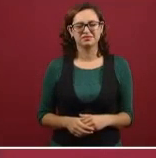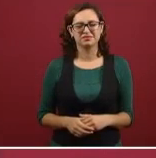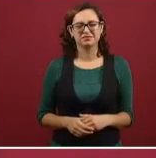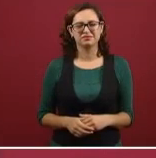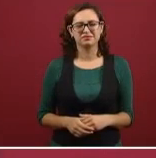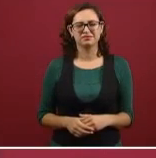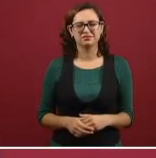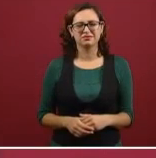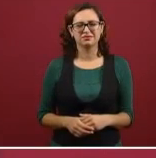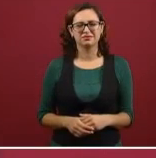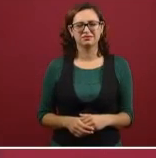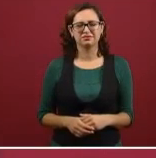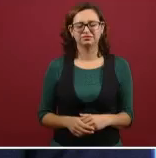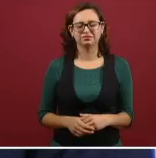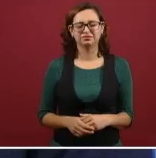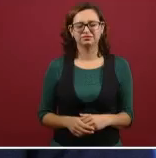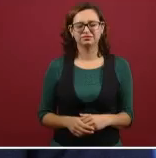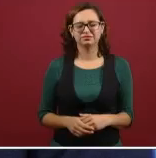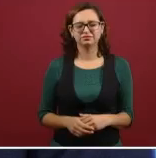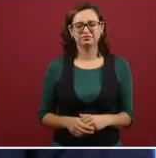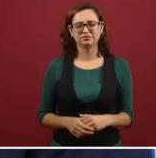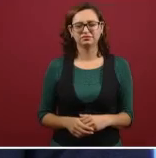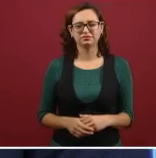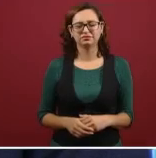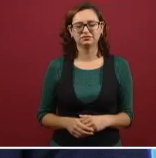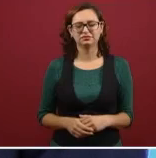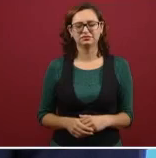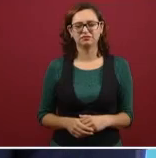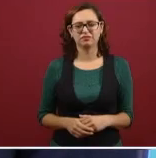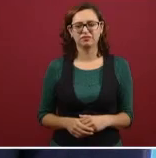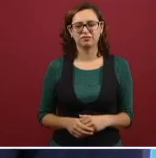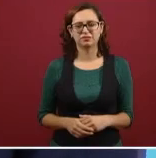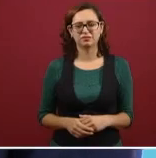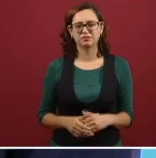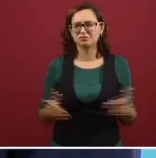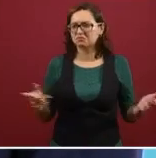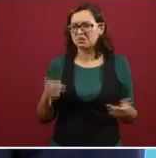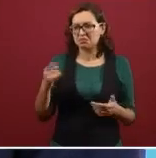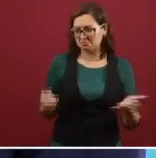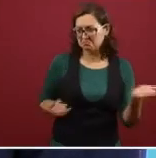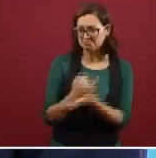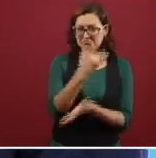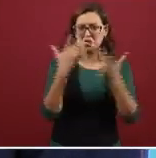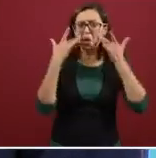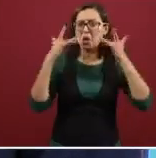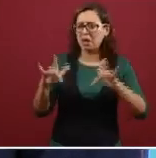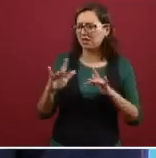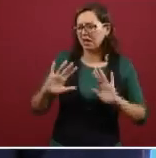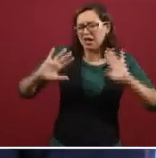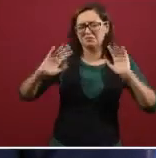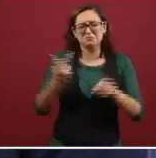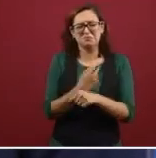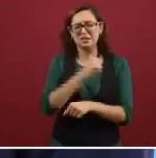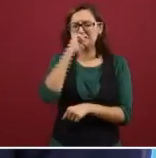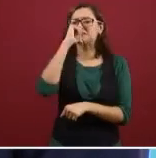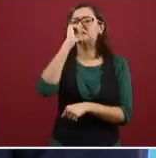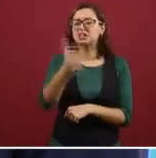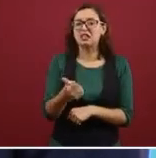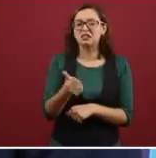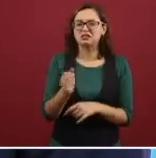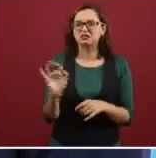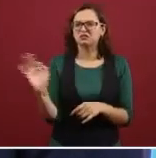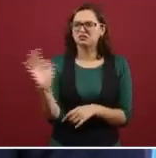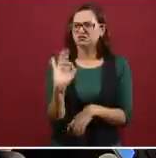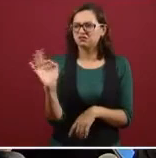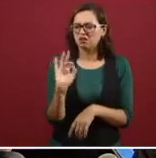se toma la decisión, no pasa nada, Un poco de desconcierto el